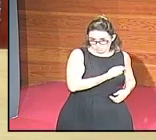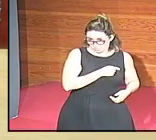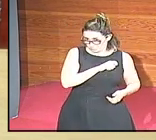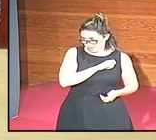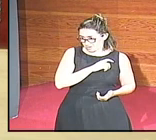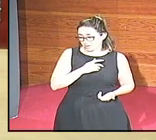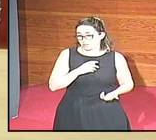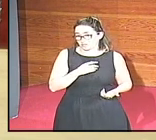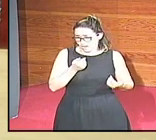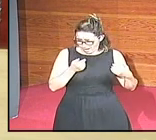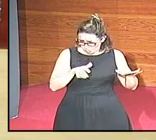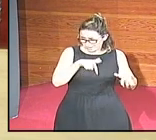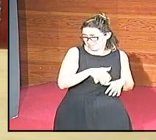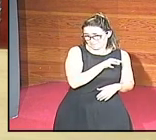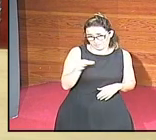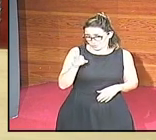las imperfecciones que hay.